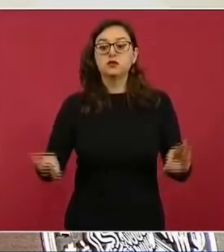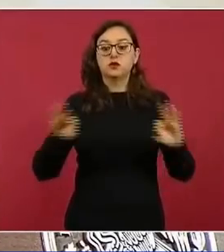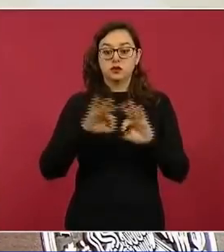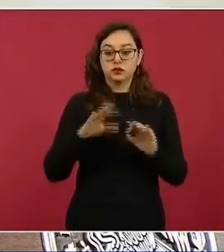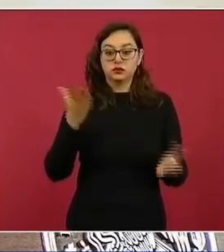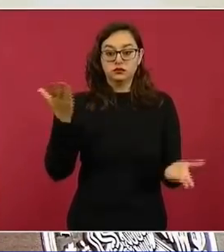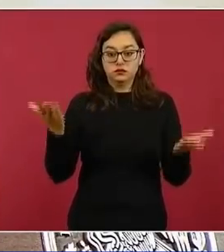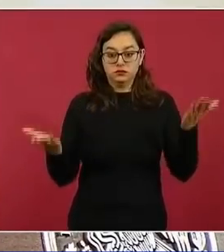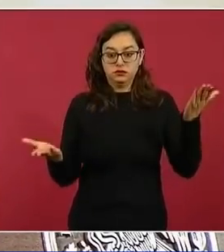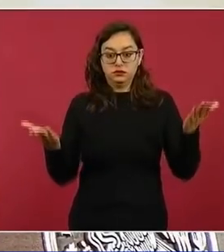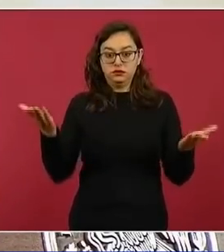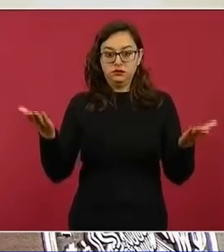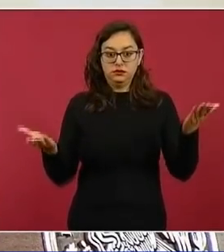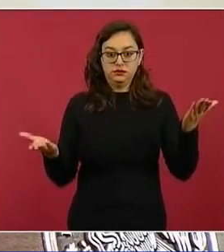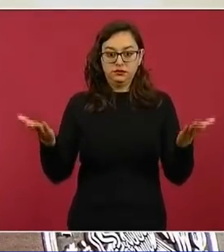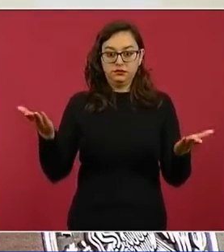equilibrios.